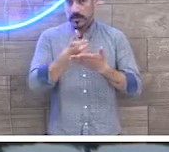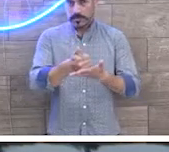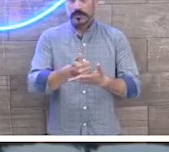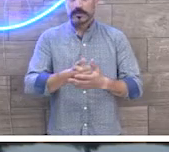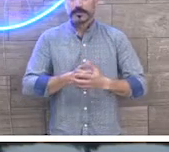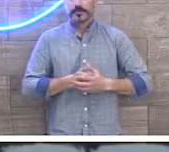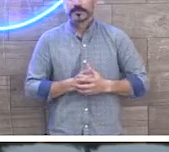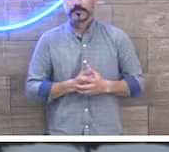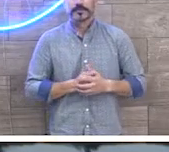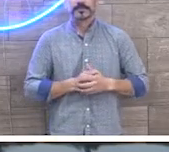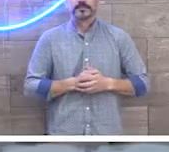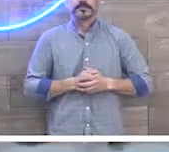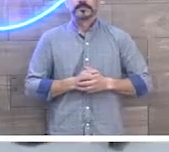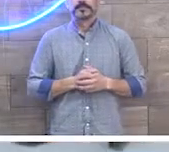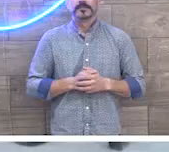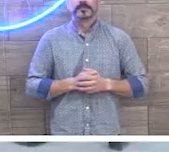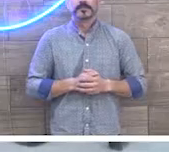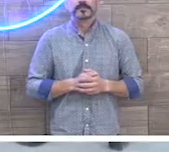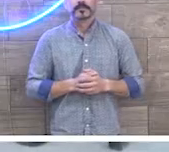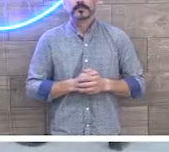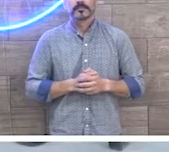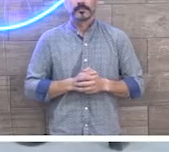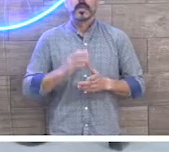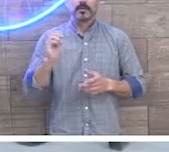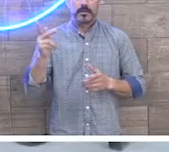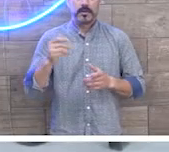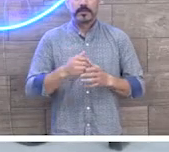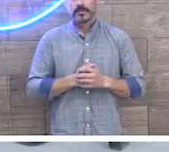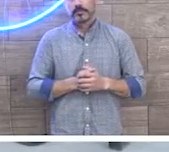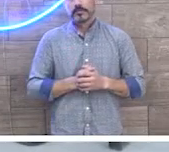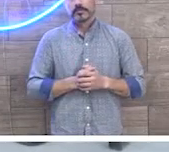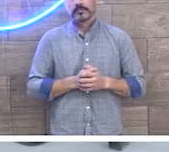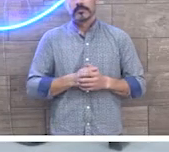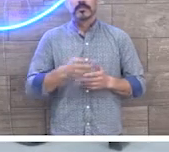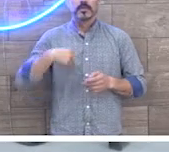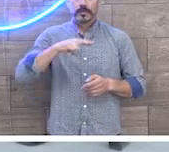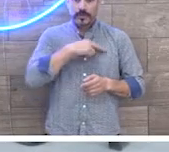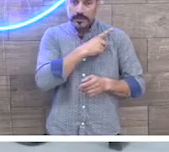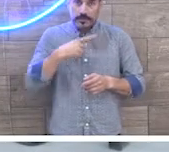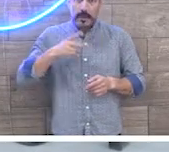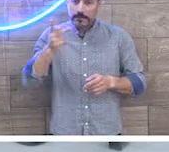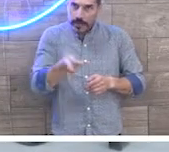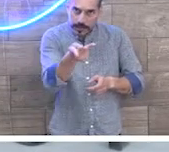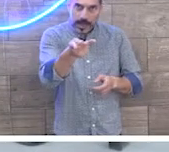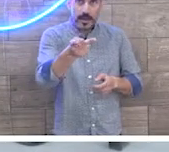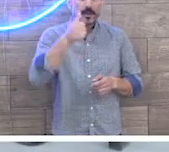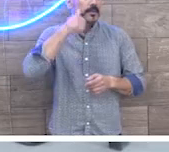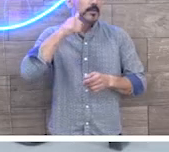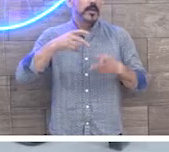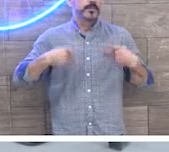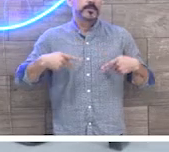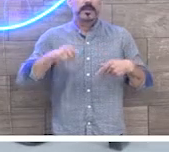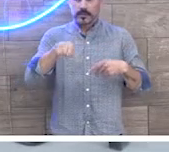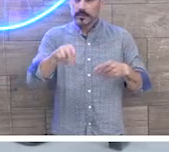movilización o una intervención inadecuada? Pues lo principal es que se pregunten siempre a la persona directamente si se